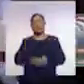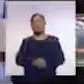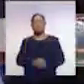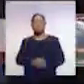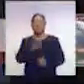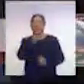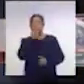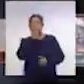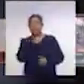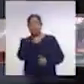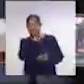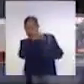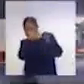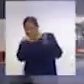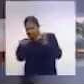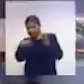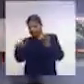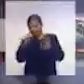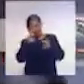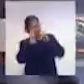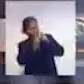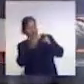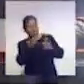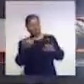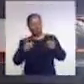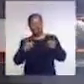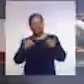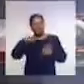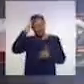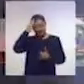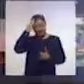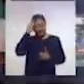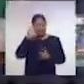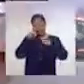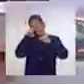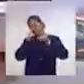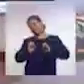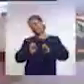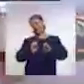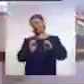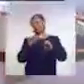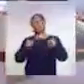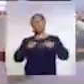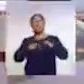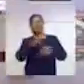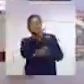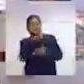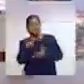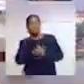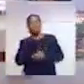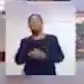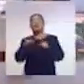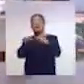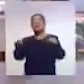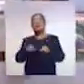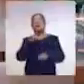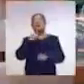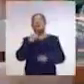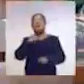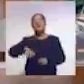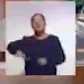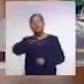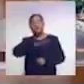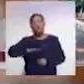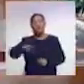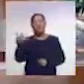como referencia para el estado y jóvenes con liderazgo por el orgullo que representan. En el Salón Rojo de Palacio de Gobierno, Marco Mena invitó